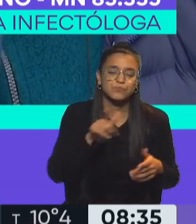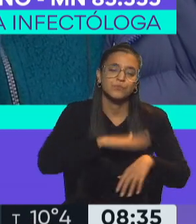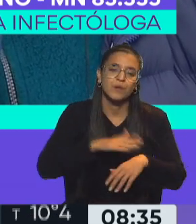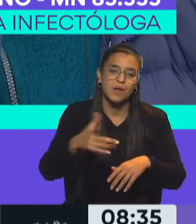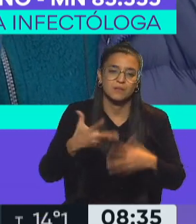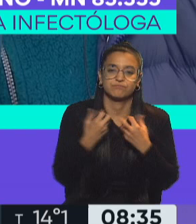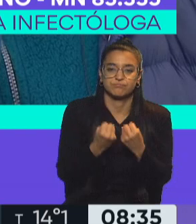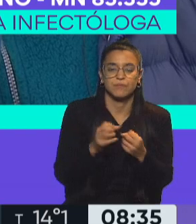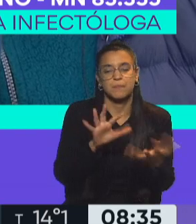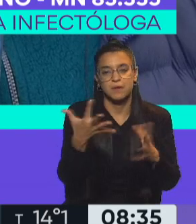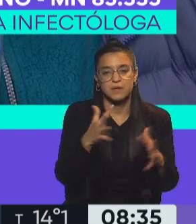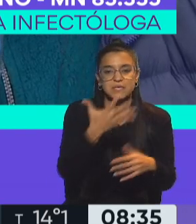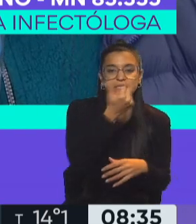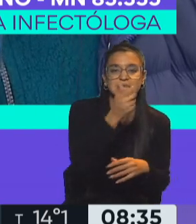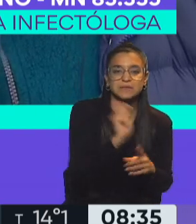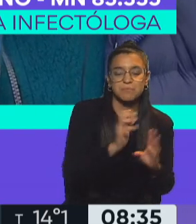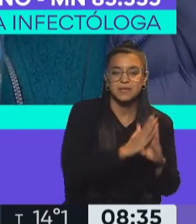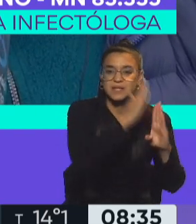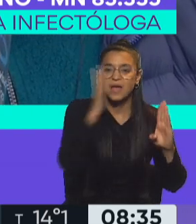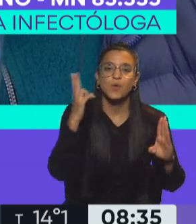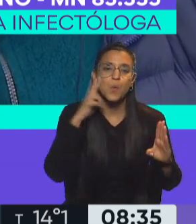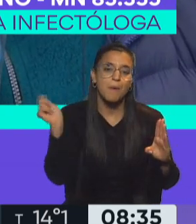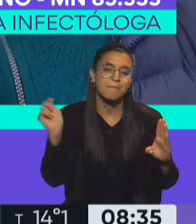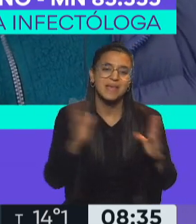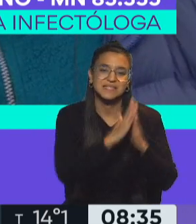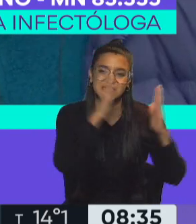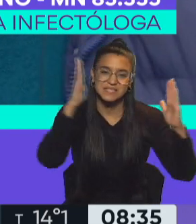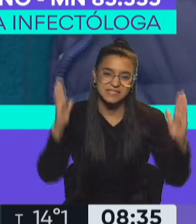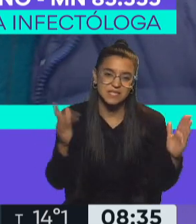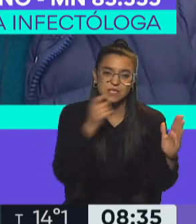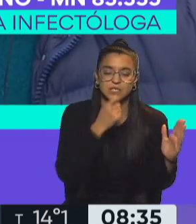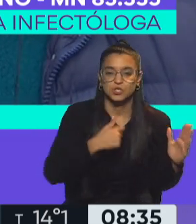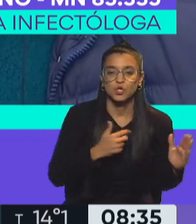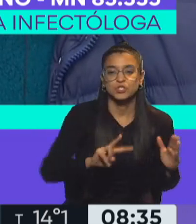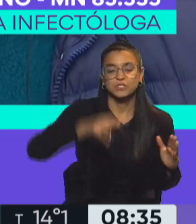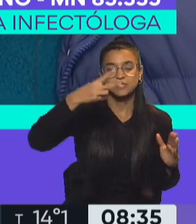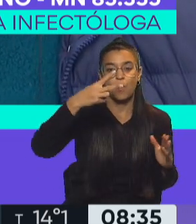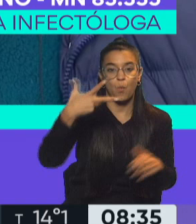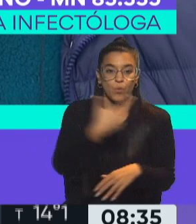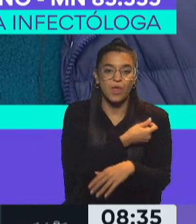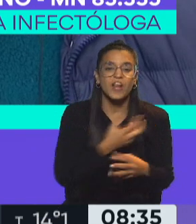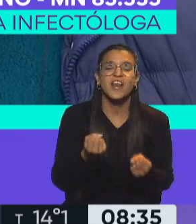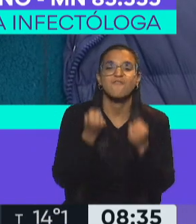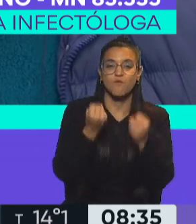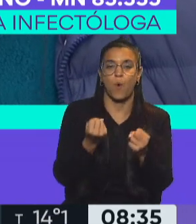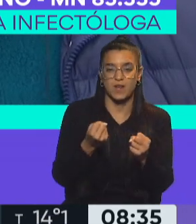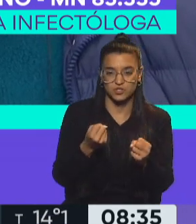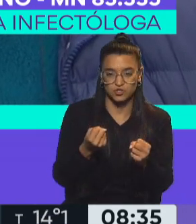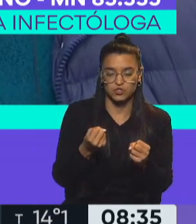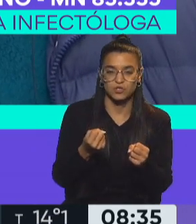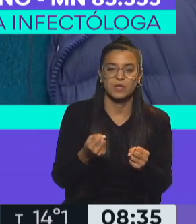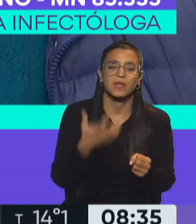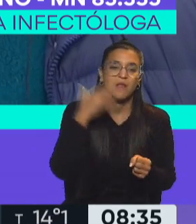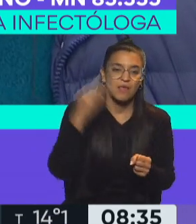Esta inmunidad dura entre 6 meses y 9 meses. Si yo pongo una segunda dosis, yo voy a ir reforzándola, o sea, en